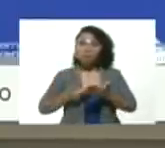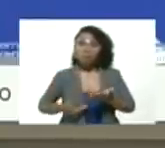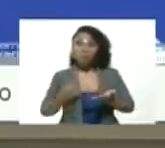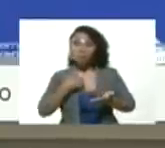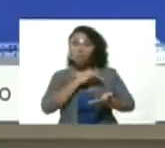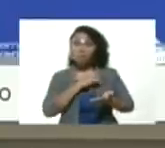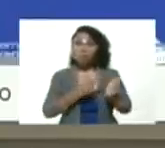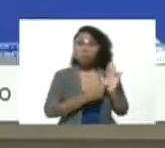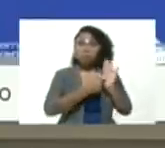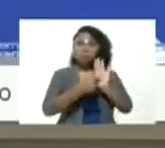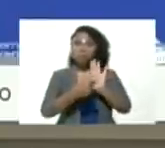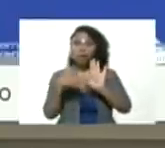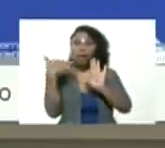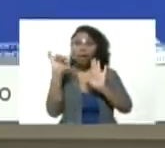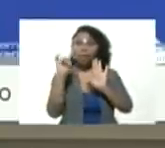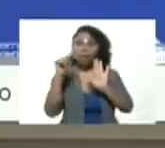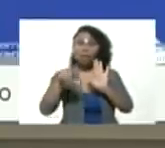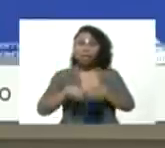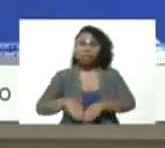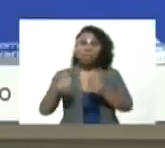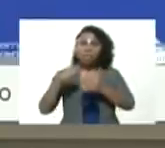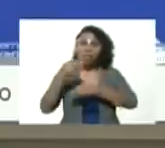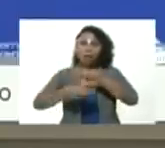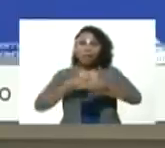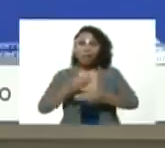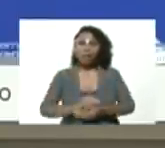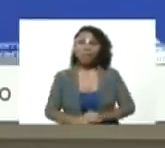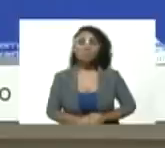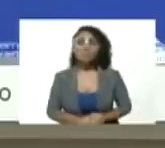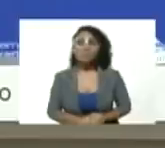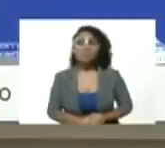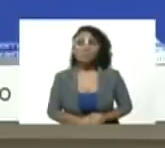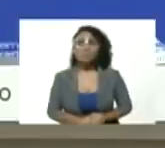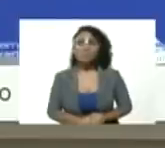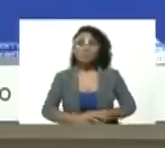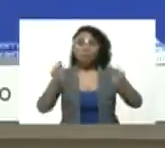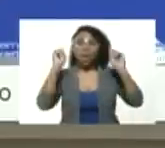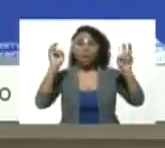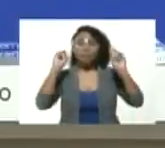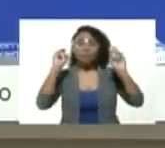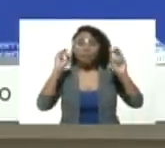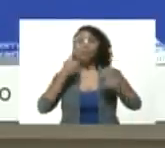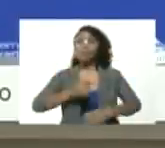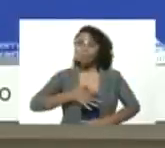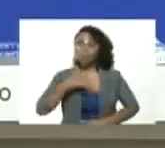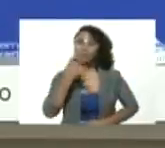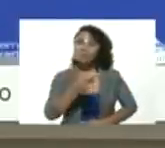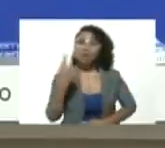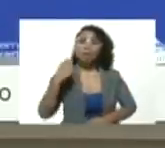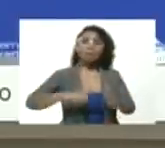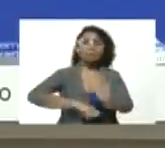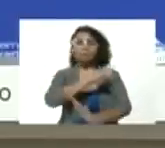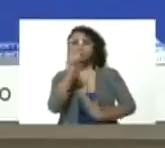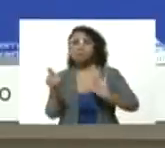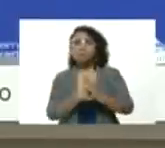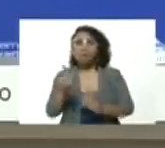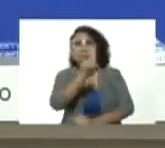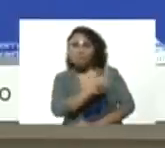mostrando el efecto y el daño causado. En materia jurídica se puede decir que hemos completado el